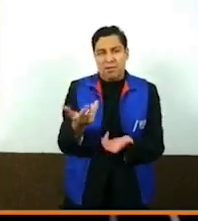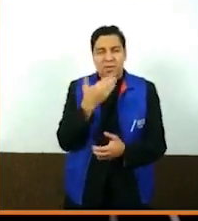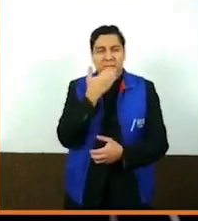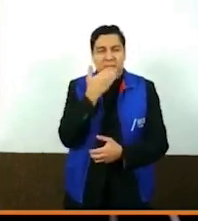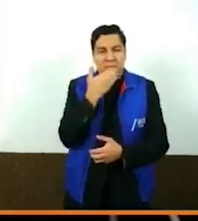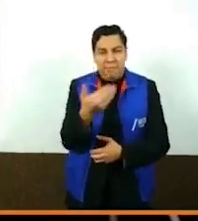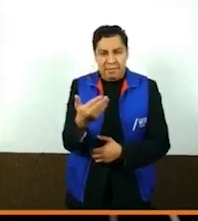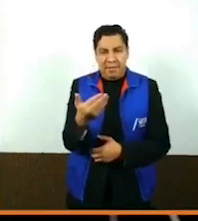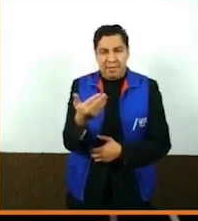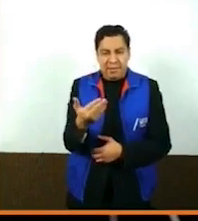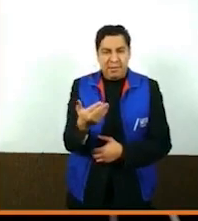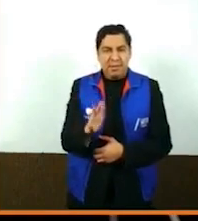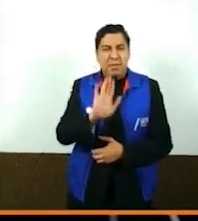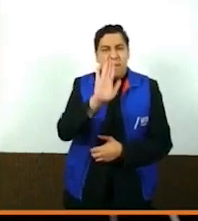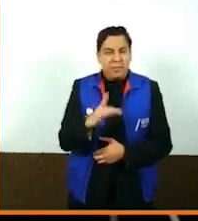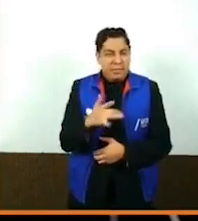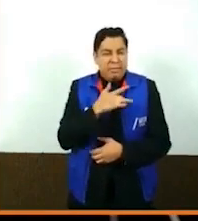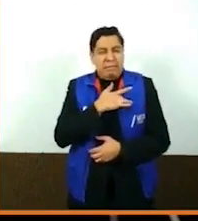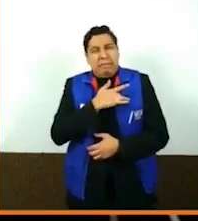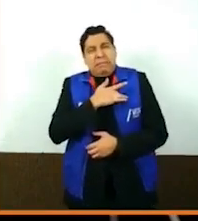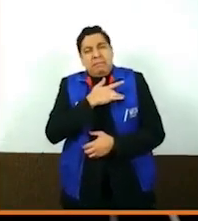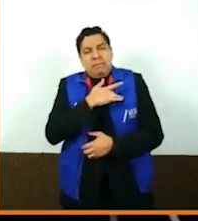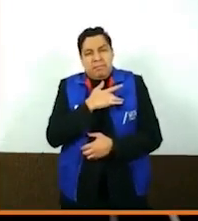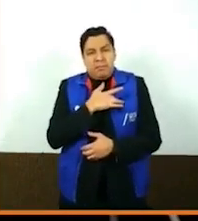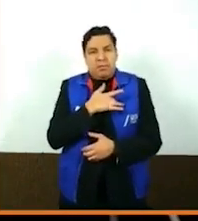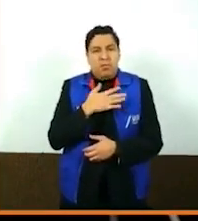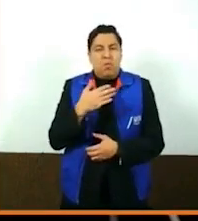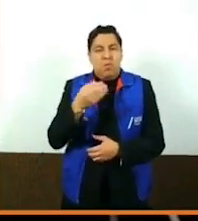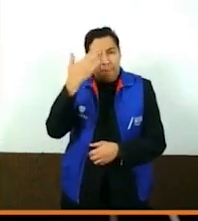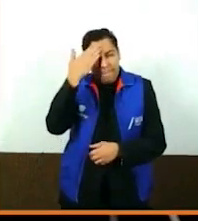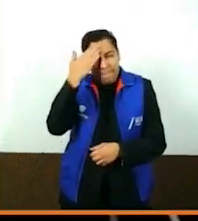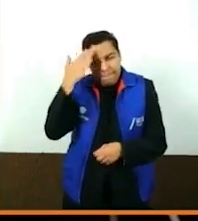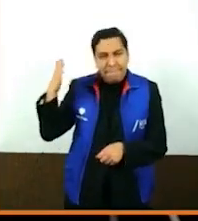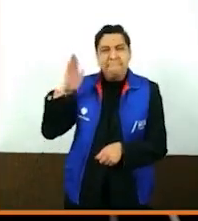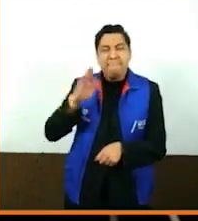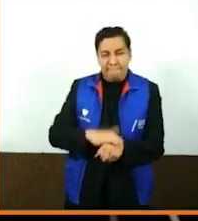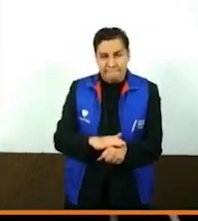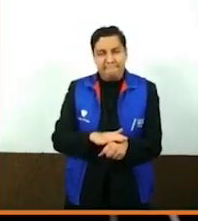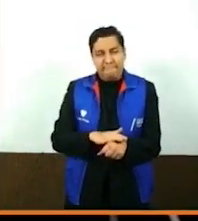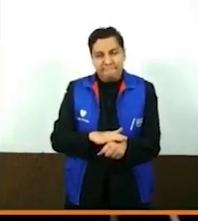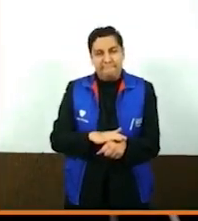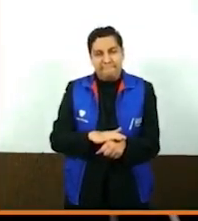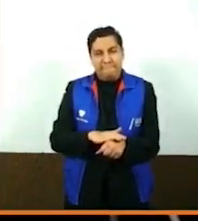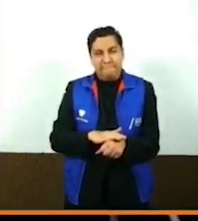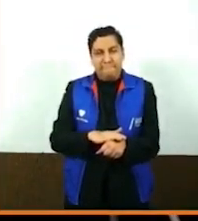lo traemos en el corazón, lo traemos en el ADN y, más importante, lo traemos en los objetivos.